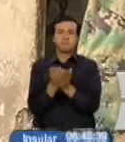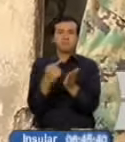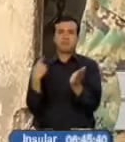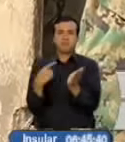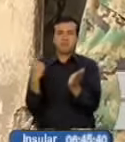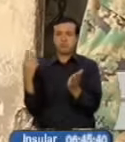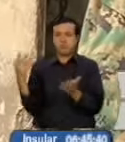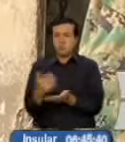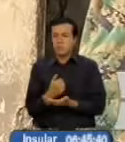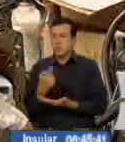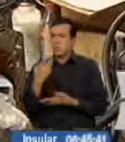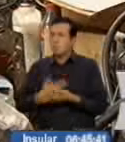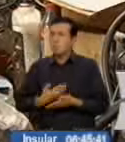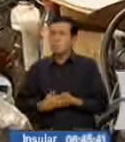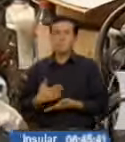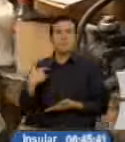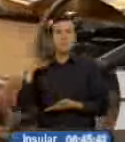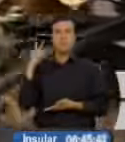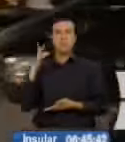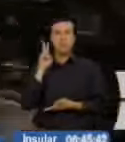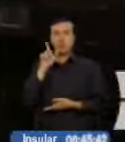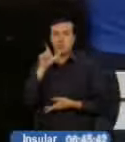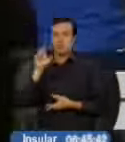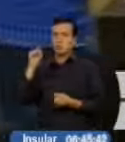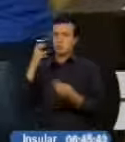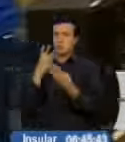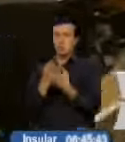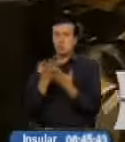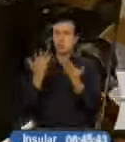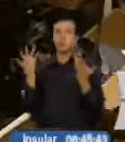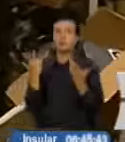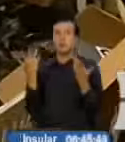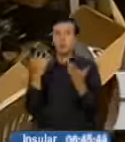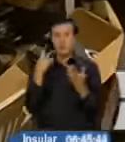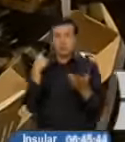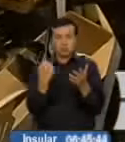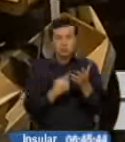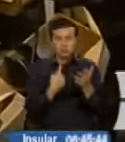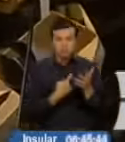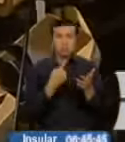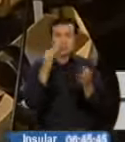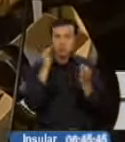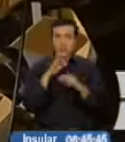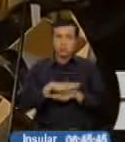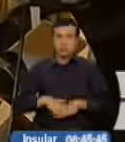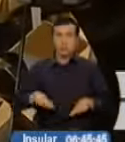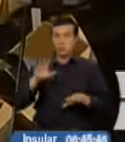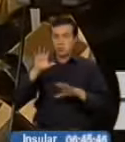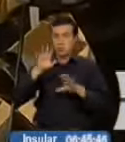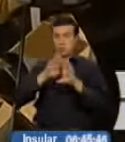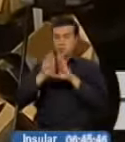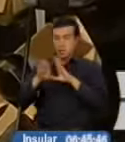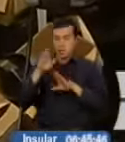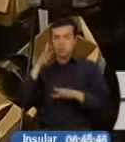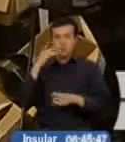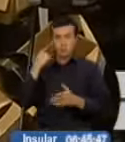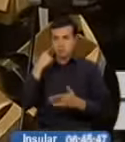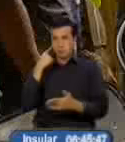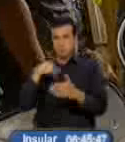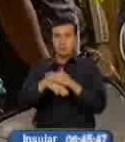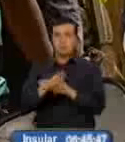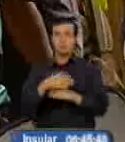la documentación de respaldo. Las dos personas detenidas se encontraban junto a los motores en los predios allanados con orden judicial.